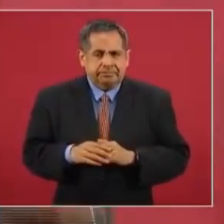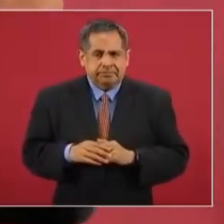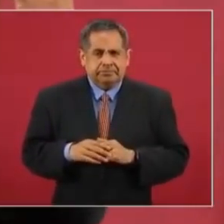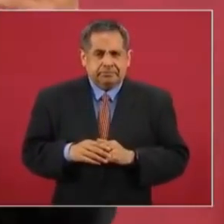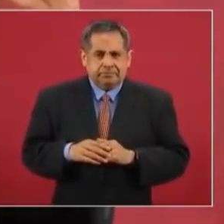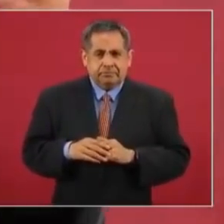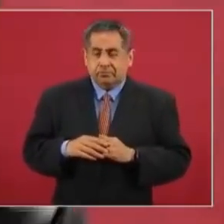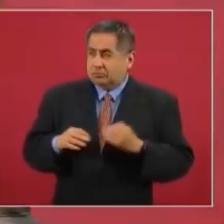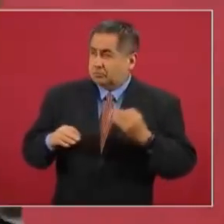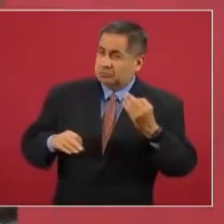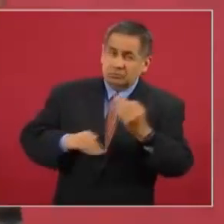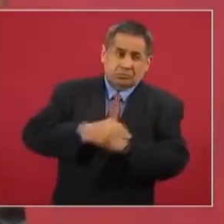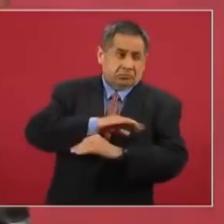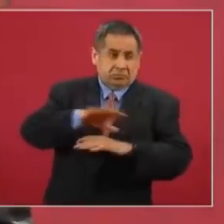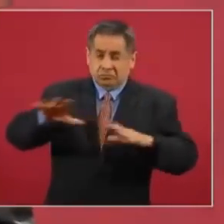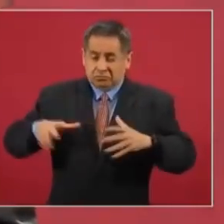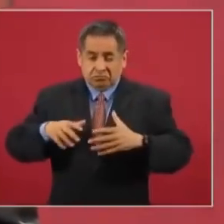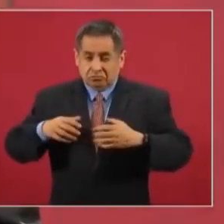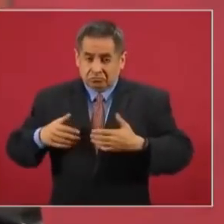No fue todo el pueblo,